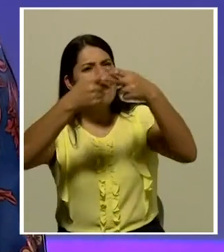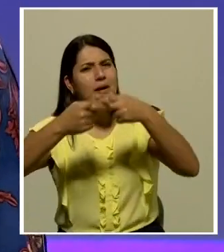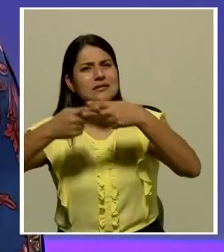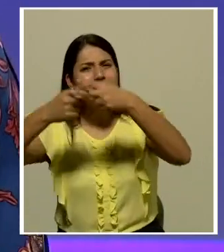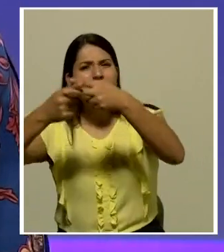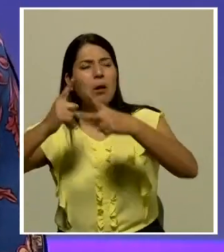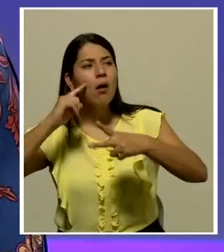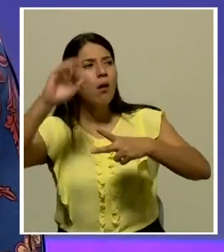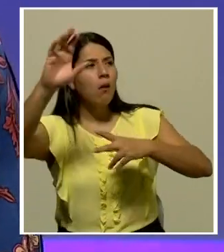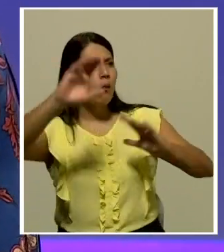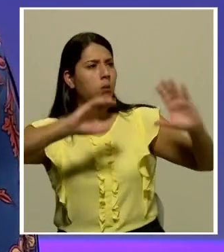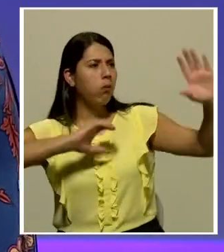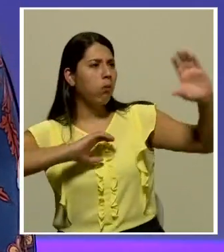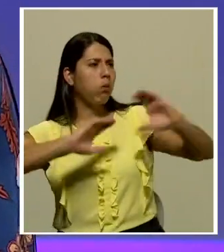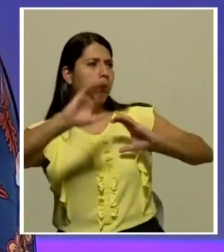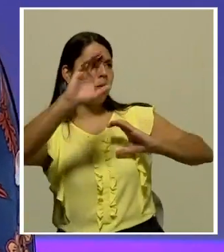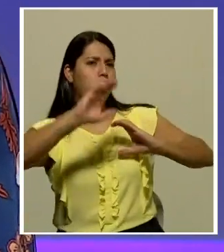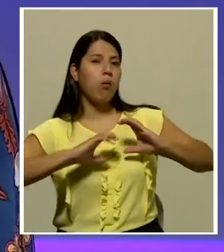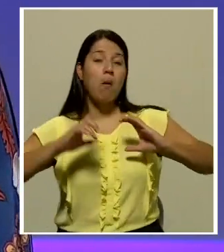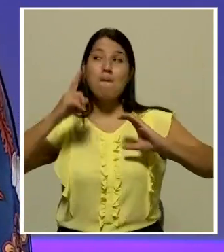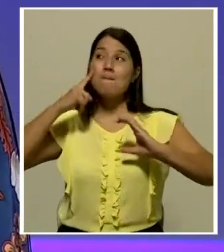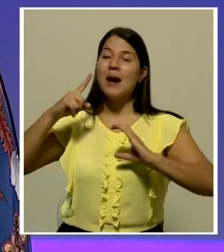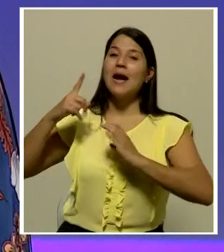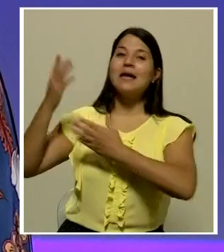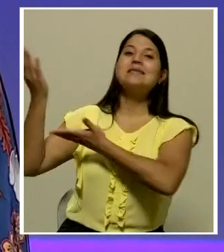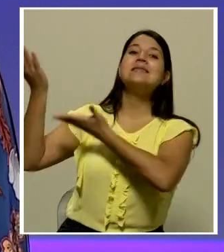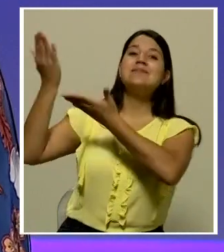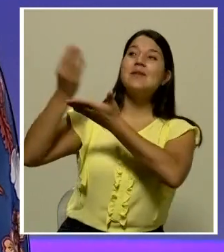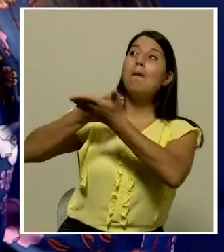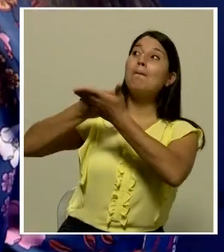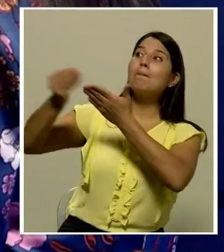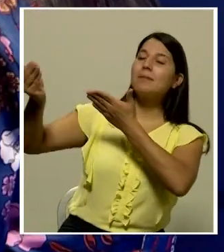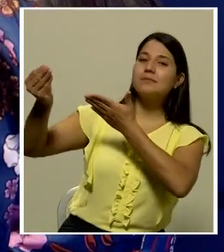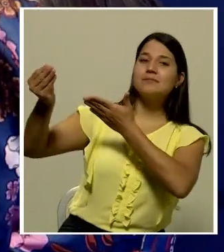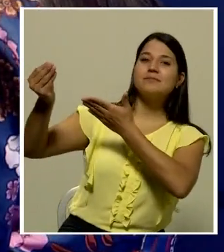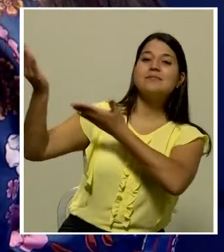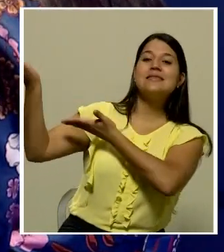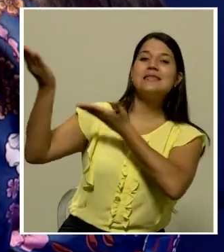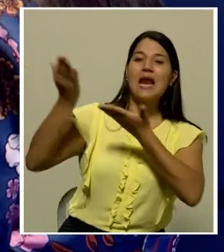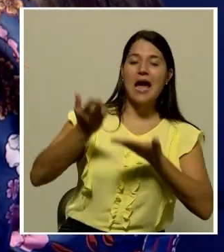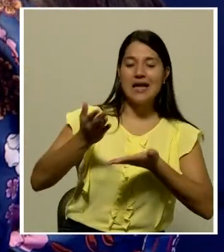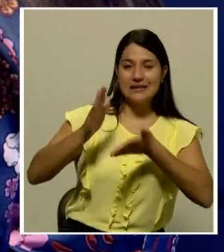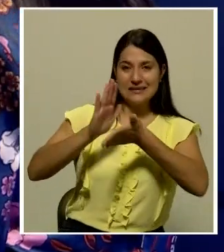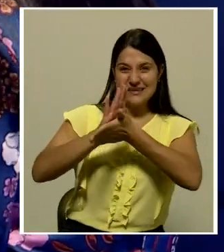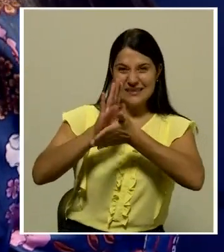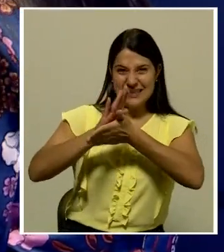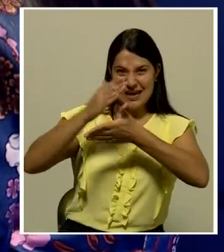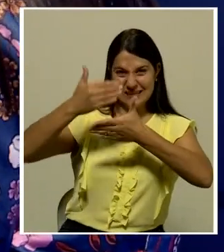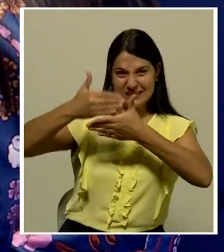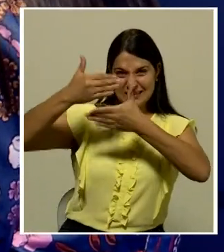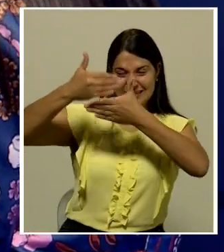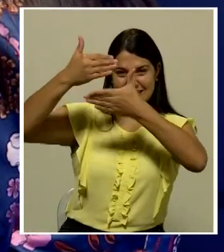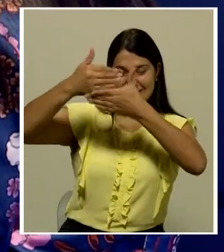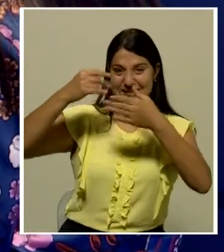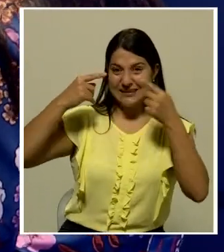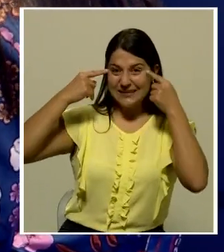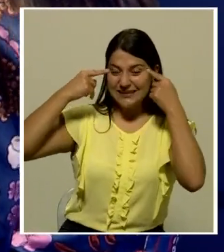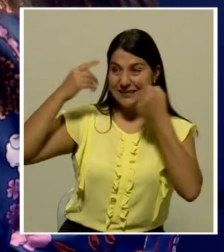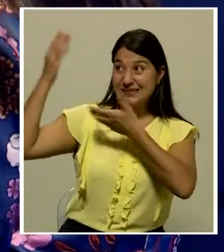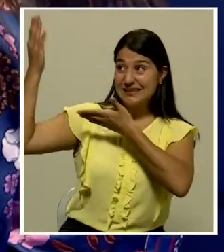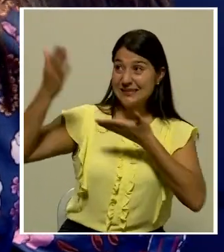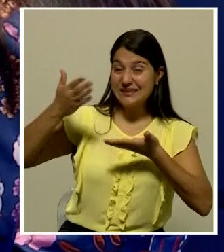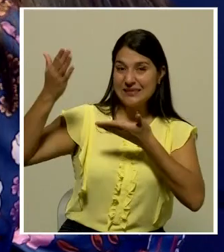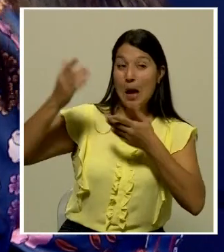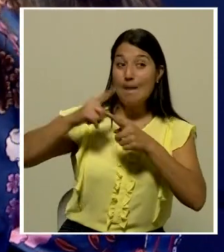empezaron a hacerse evidentes algunas relaciones, como decíamos, de personas que ocupaban puestos importantes